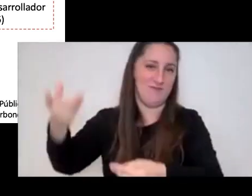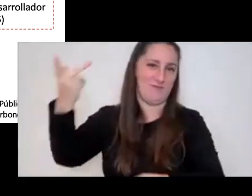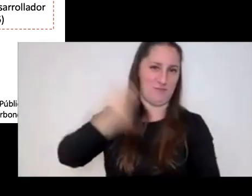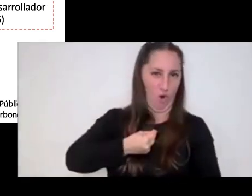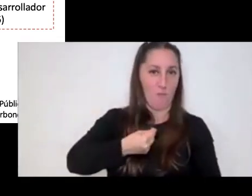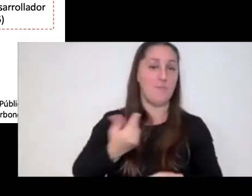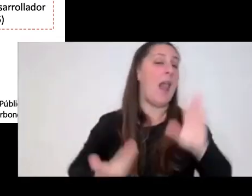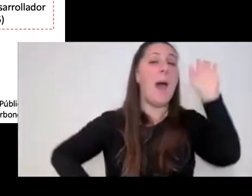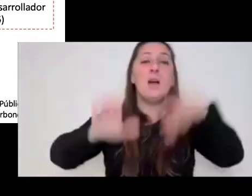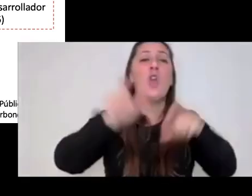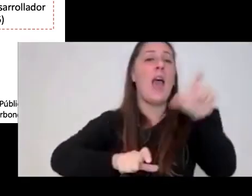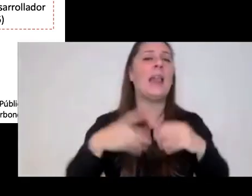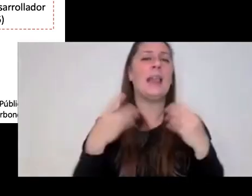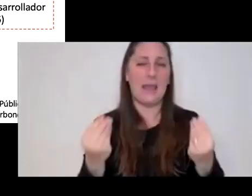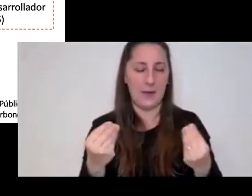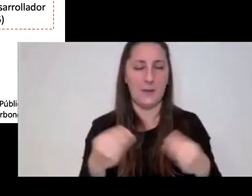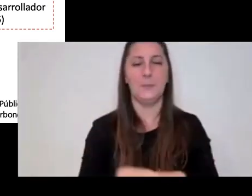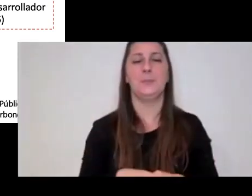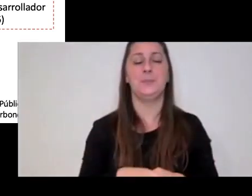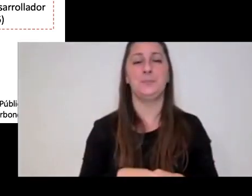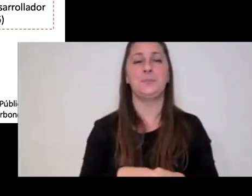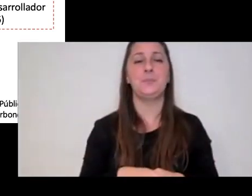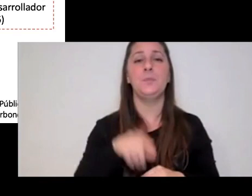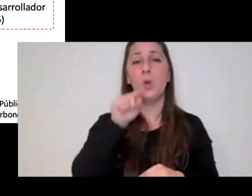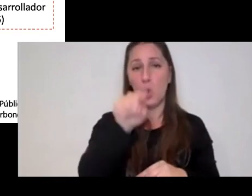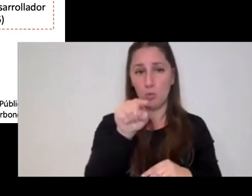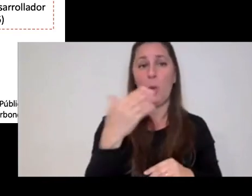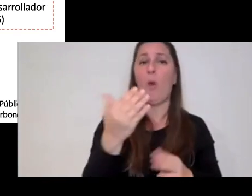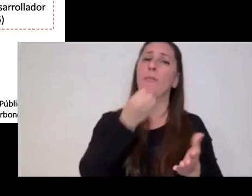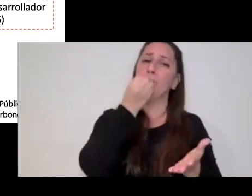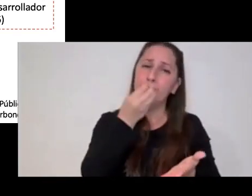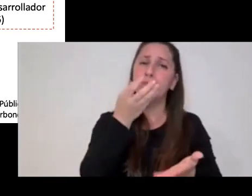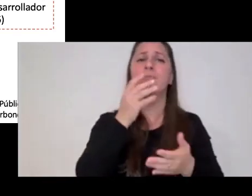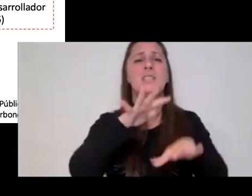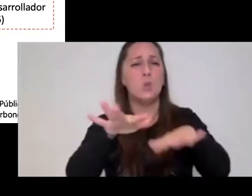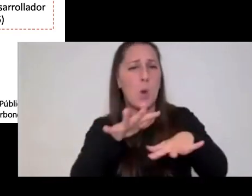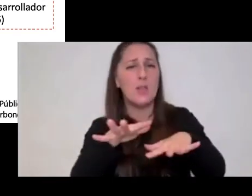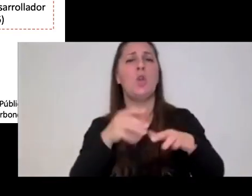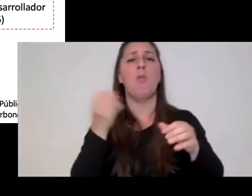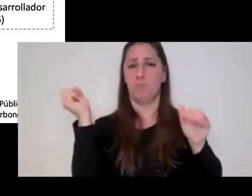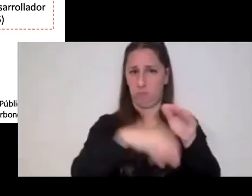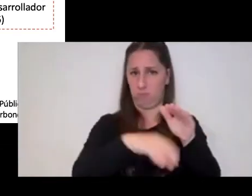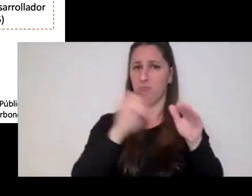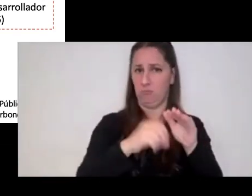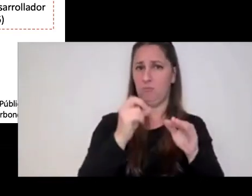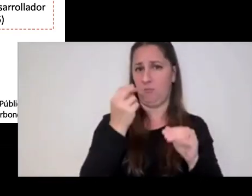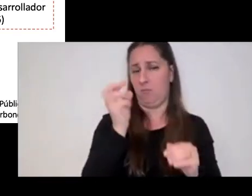hacer. Básicamente me dice, usted puede sincerar, normalizar, acreditar divisas, con esas divisas